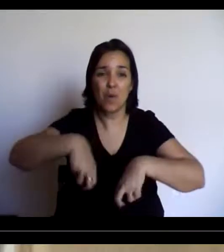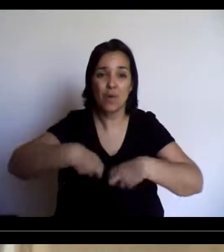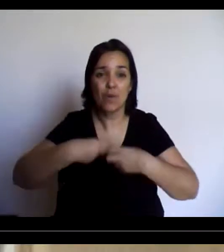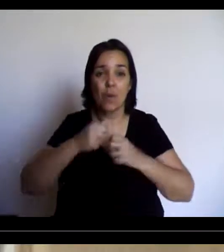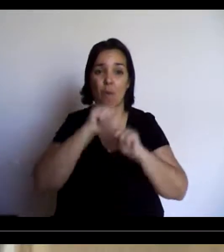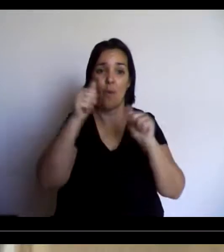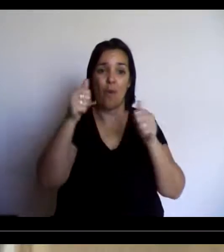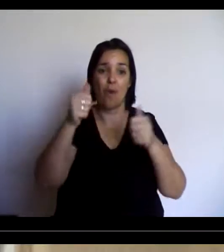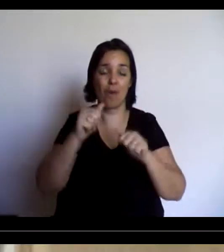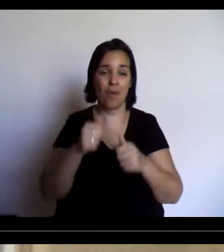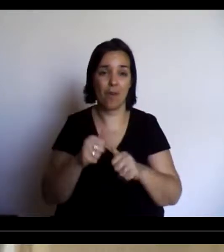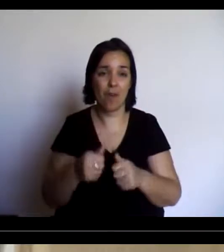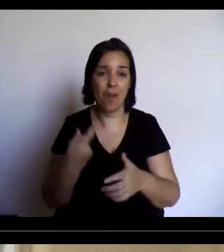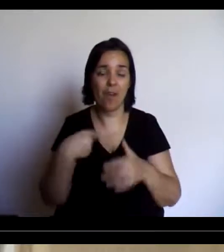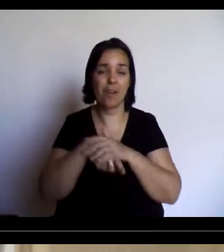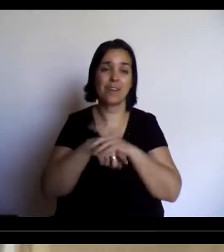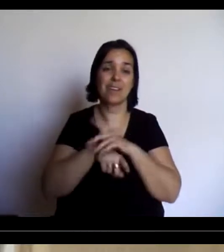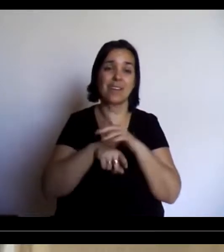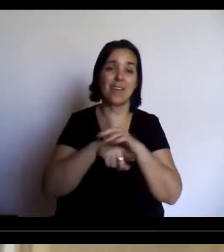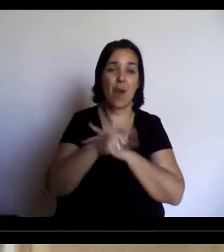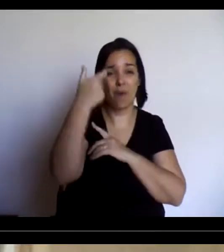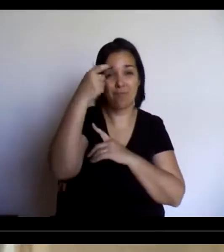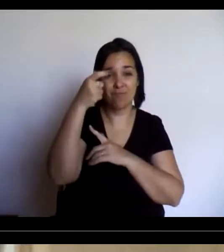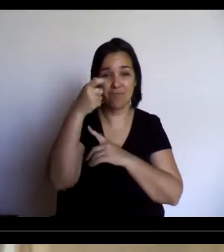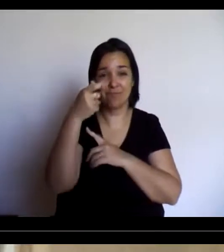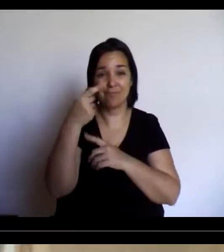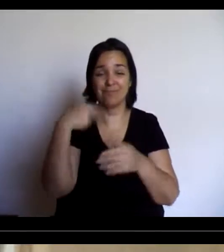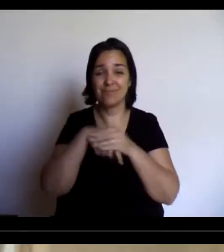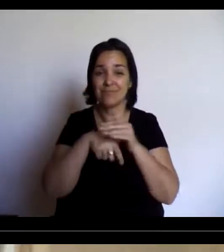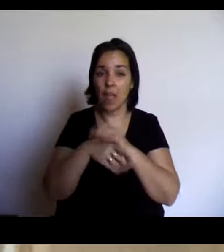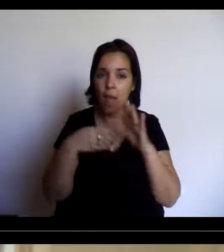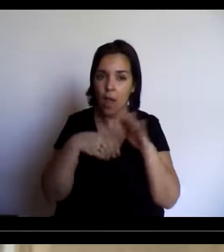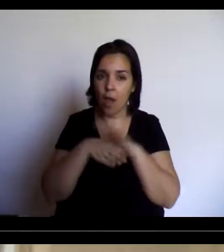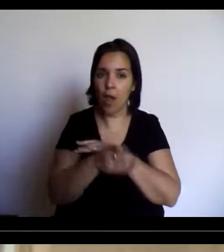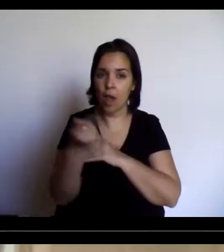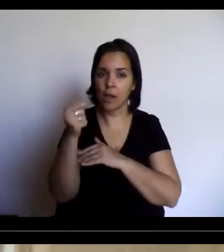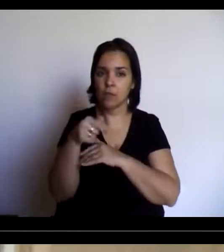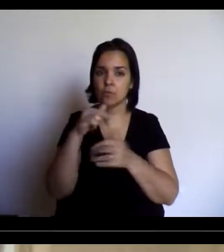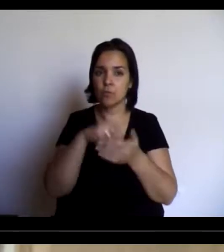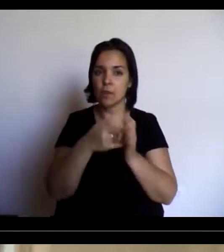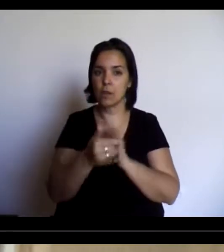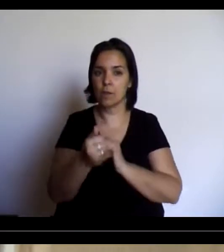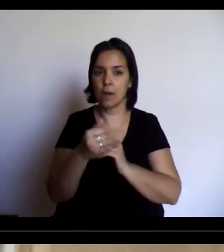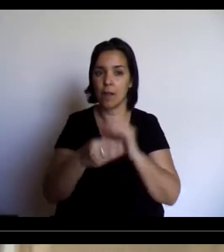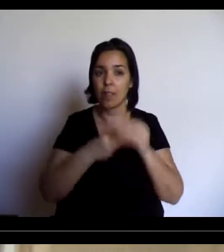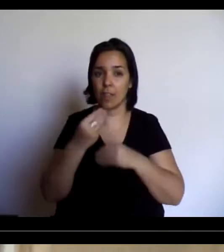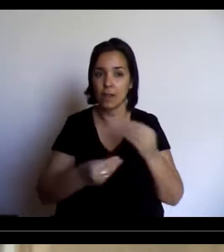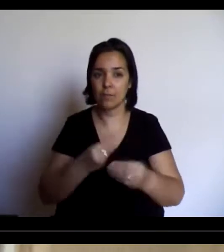que el municipio gestionaba directamente esos programas?